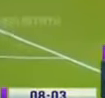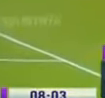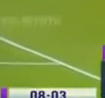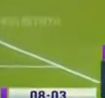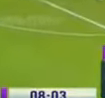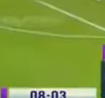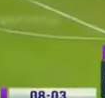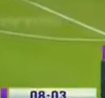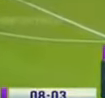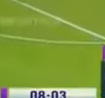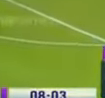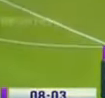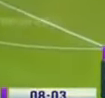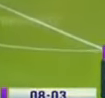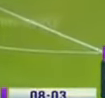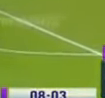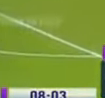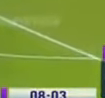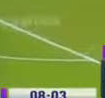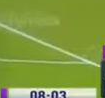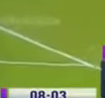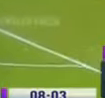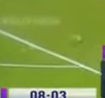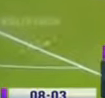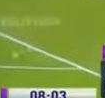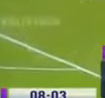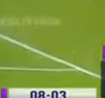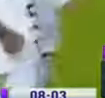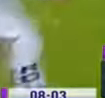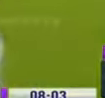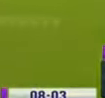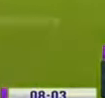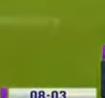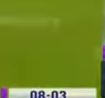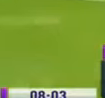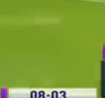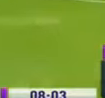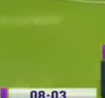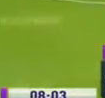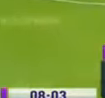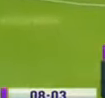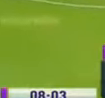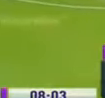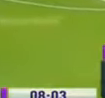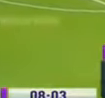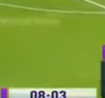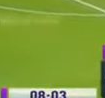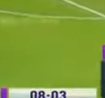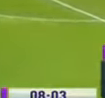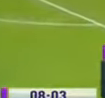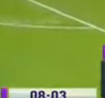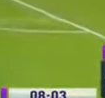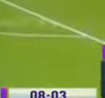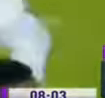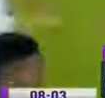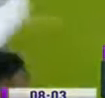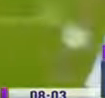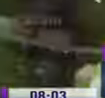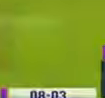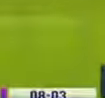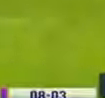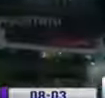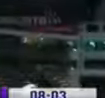Liga, y aquí evidentemente ya en los penales dicen que es una suerte. Ahí está el gol que se